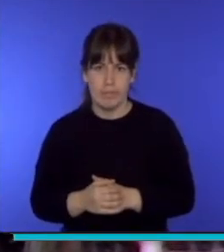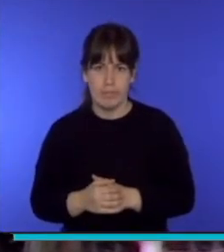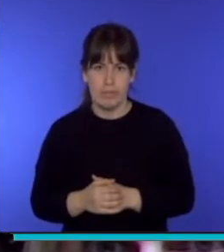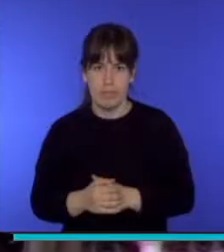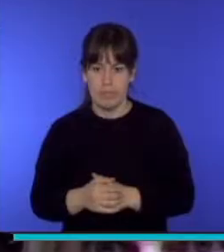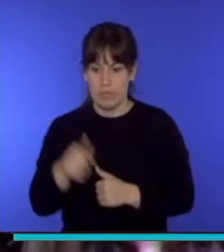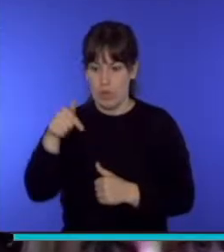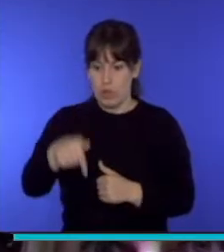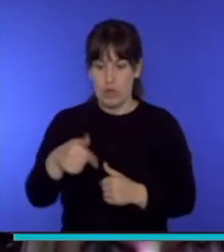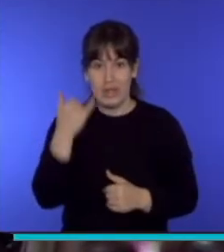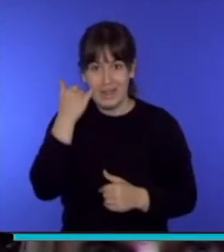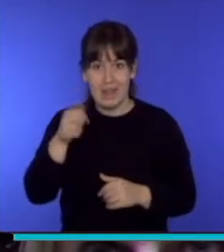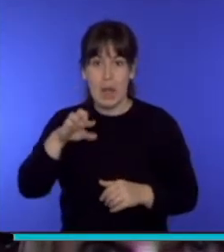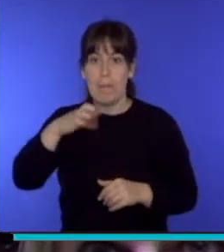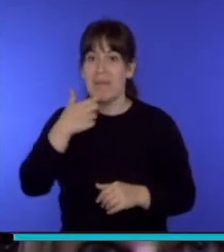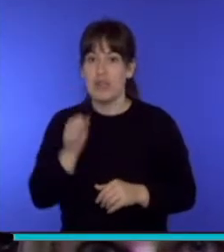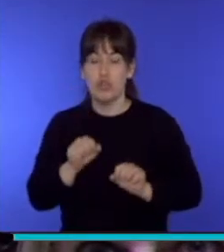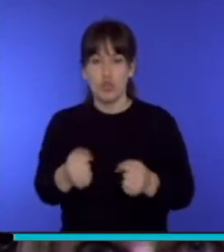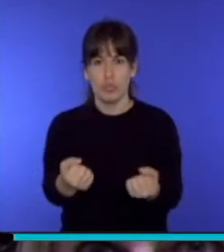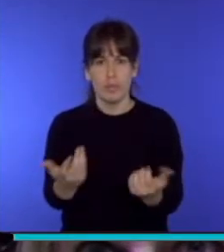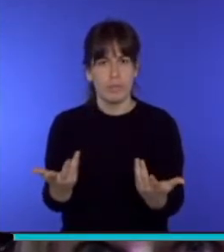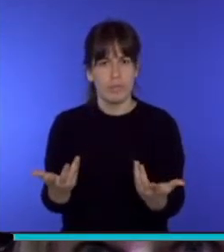Y hoy estamos suspendiendo las PASO.